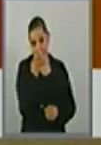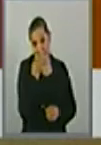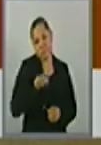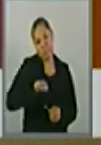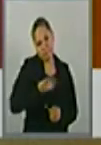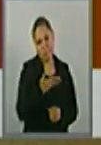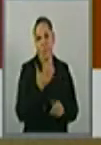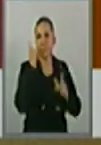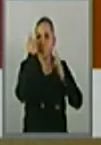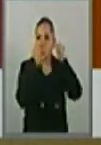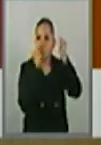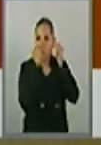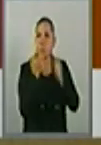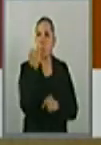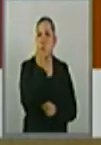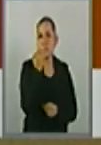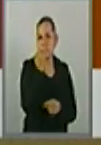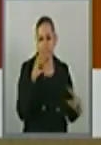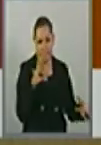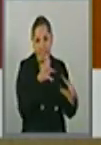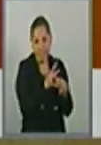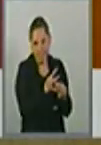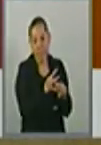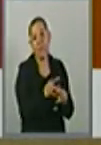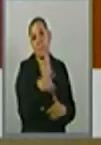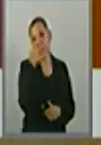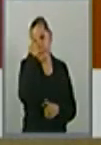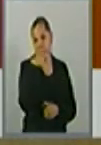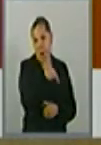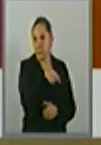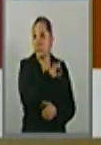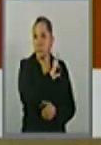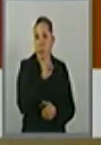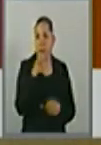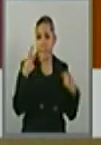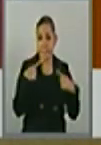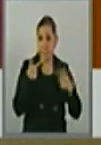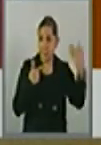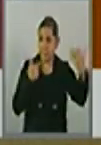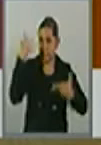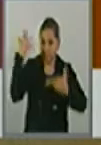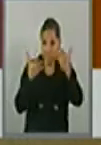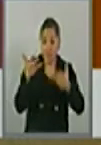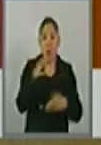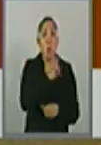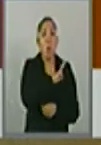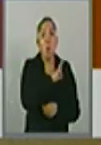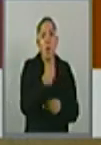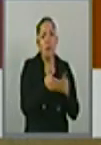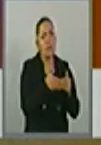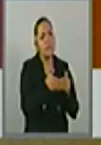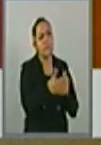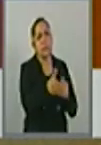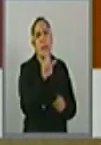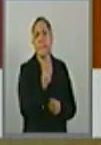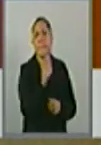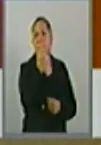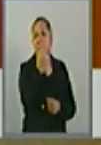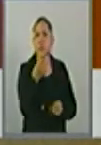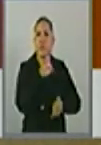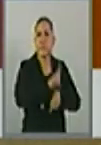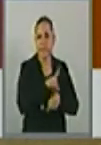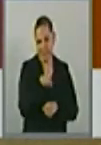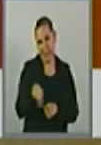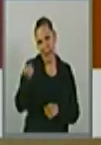de larga estancia ya que se genera una pernota de por lo menos 21 noches aunque la mayoría son